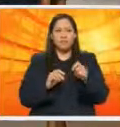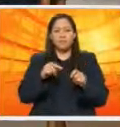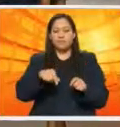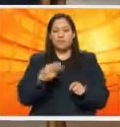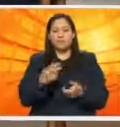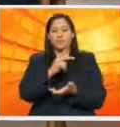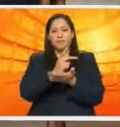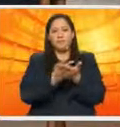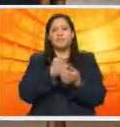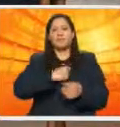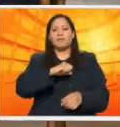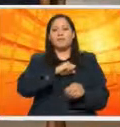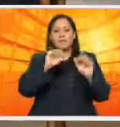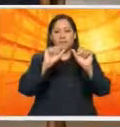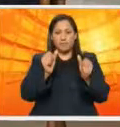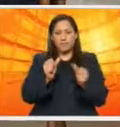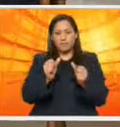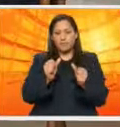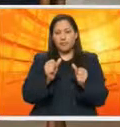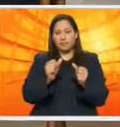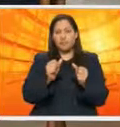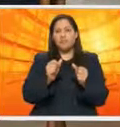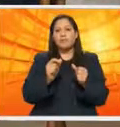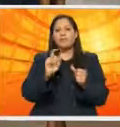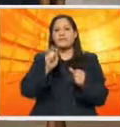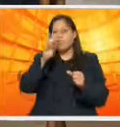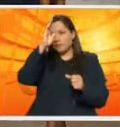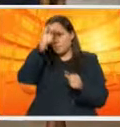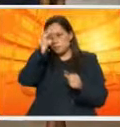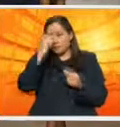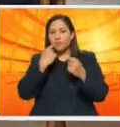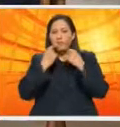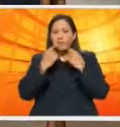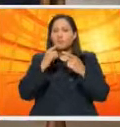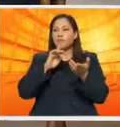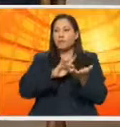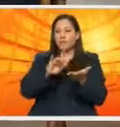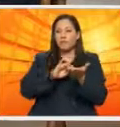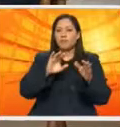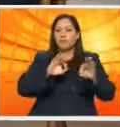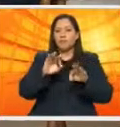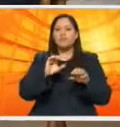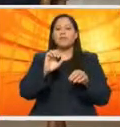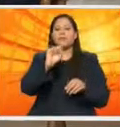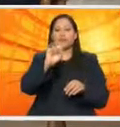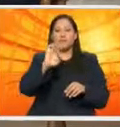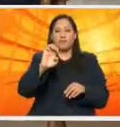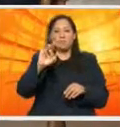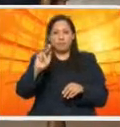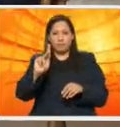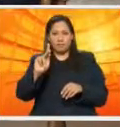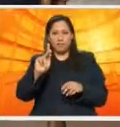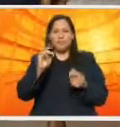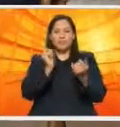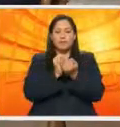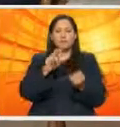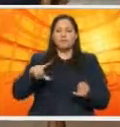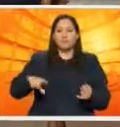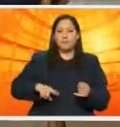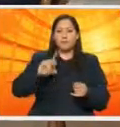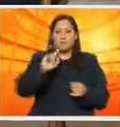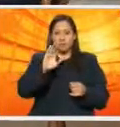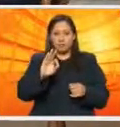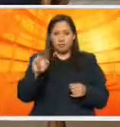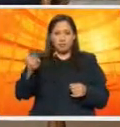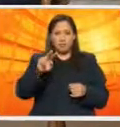programa Saludarte digamos, se deriva del convenio de colaboración entre la Secretaría de Educación Federal y el gobierno del